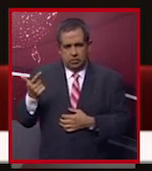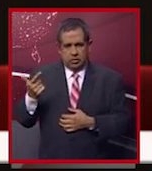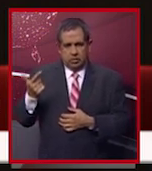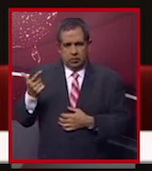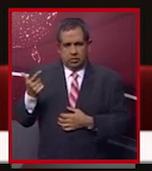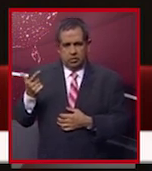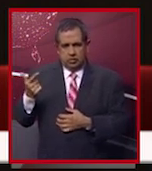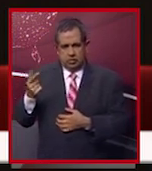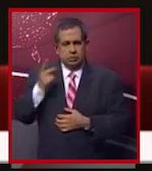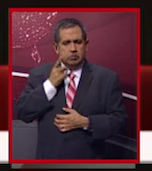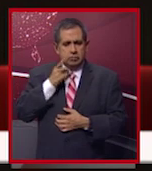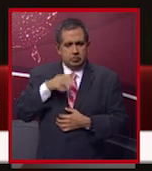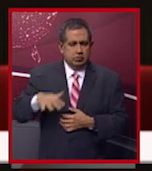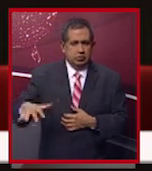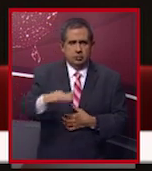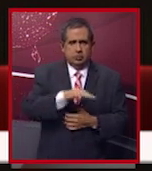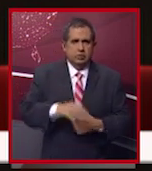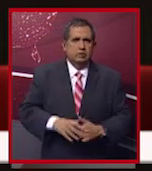457 diputados.